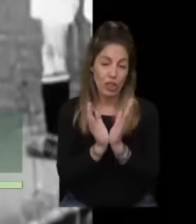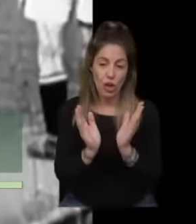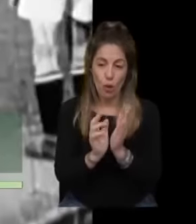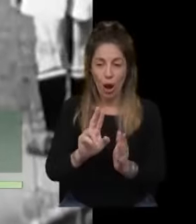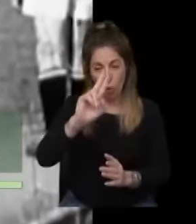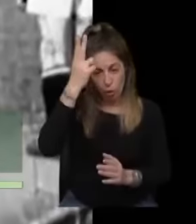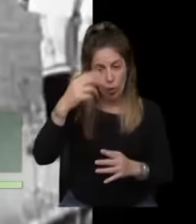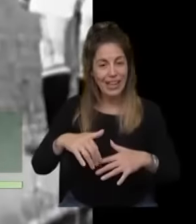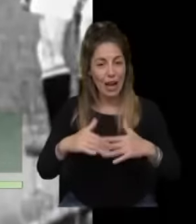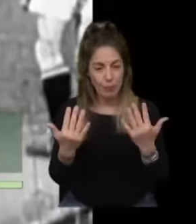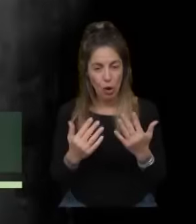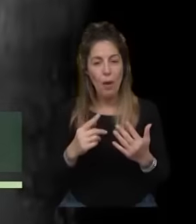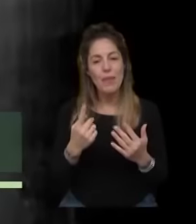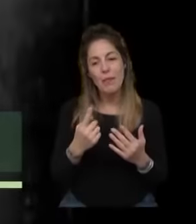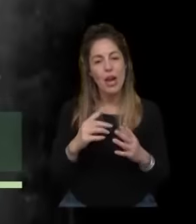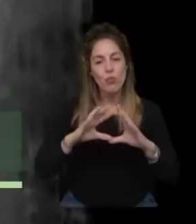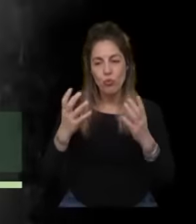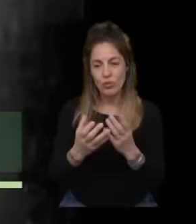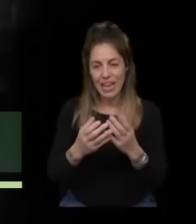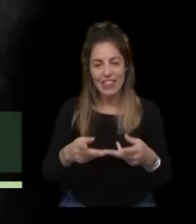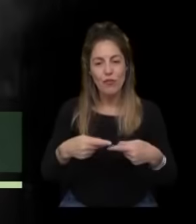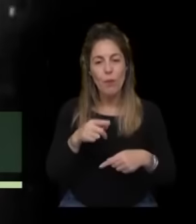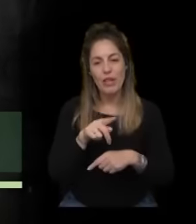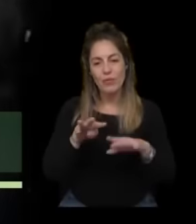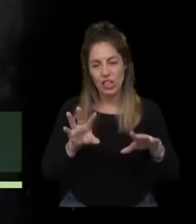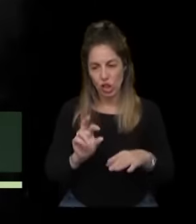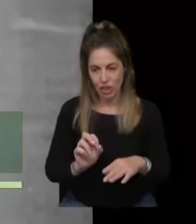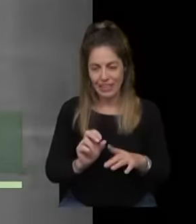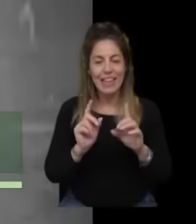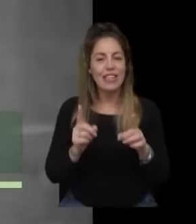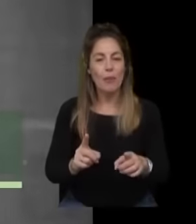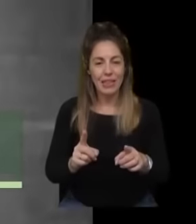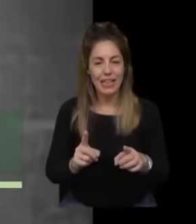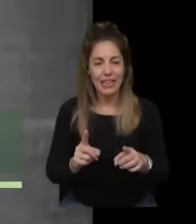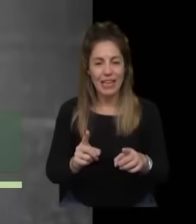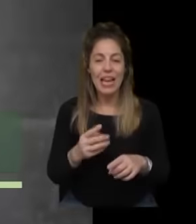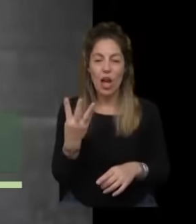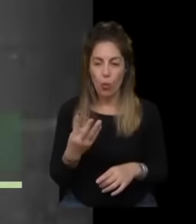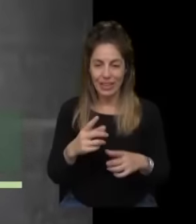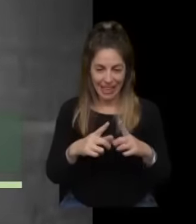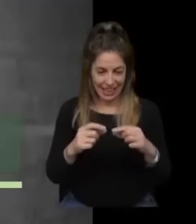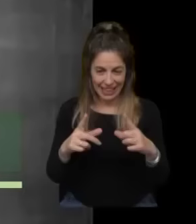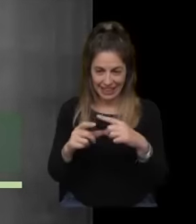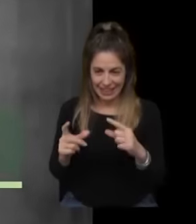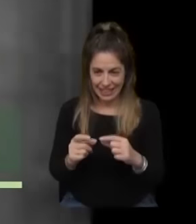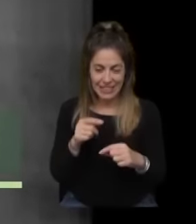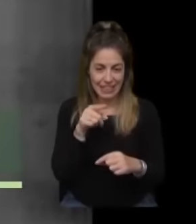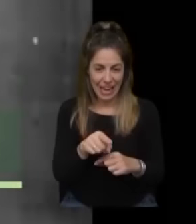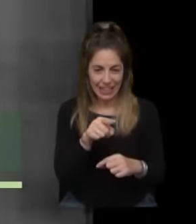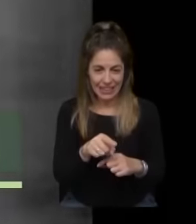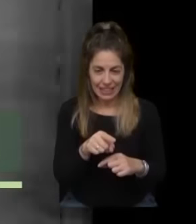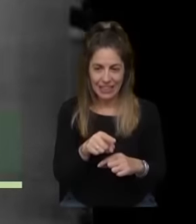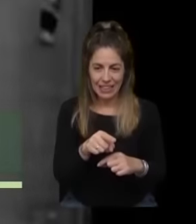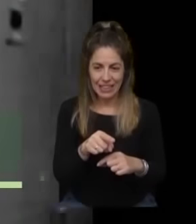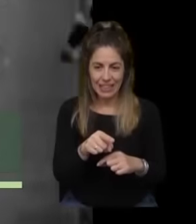se coronó campeón en la primera edición del Mundial de Fútbol en 1930 y ustedes saben, también abrochamos la cuarta estrella, estrella que está allí en el